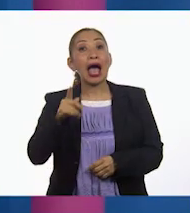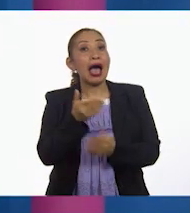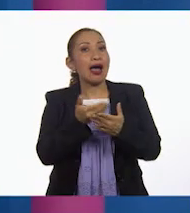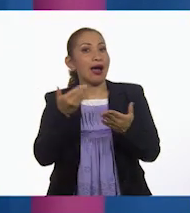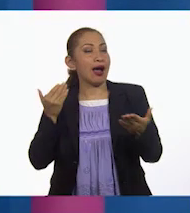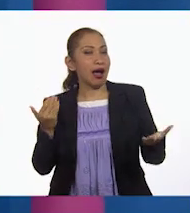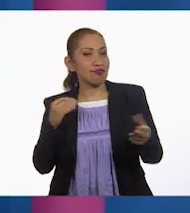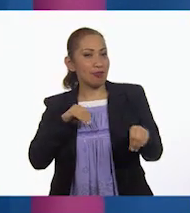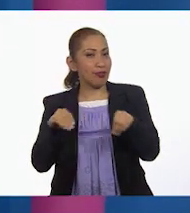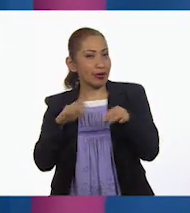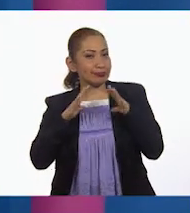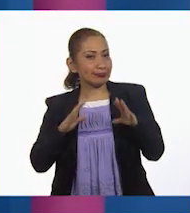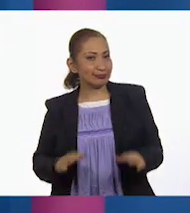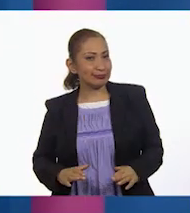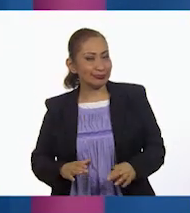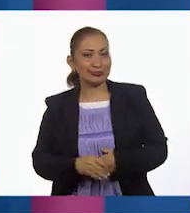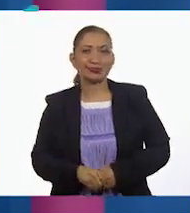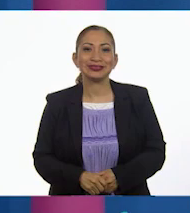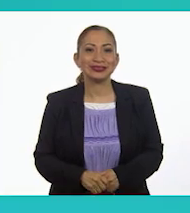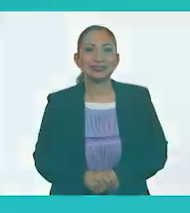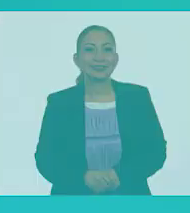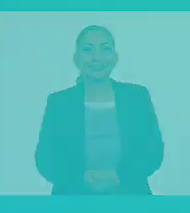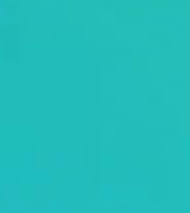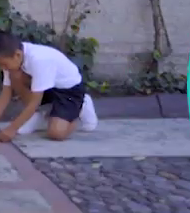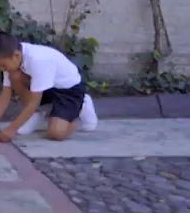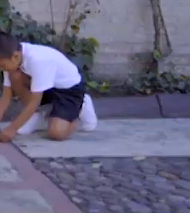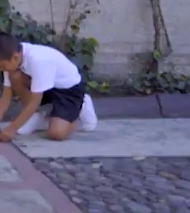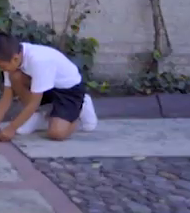Pero antes, a movernos un poco.